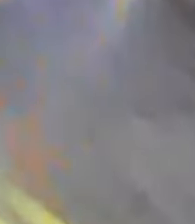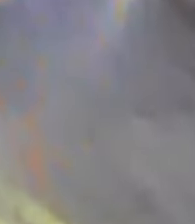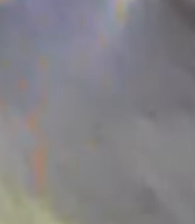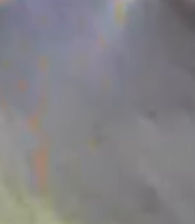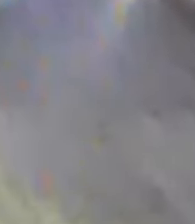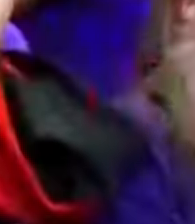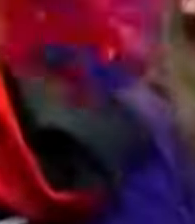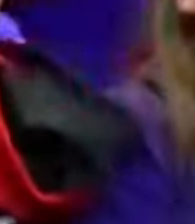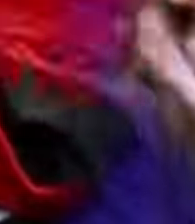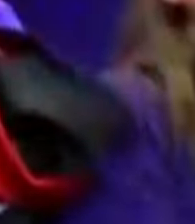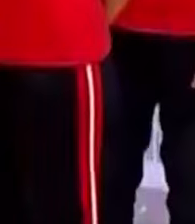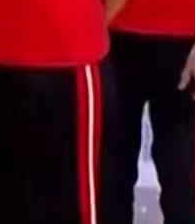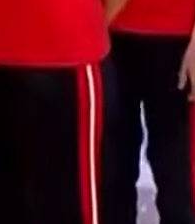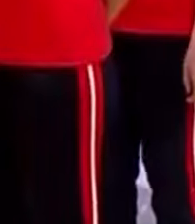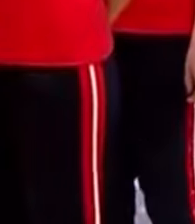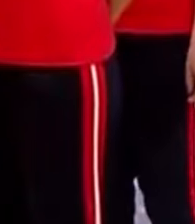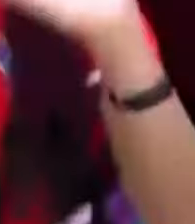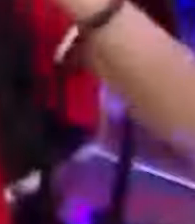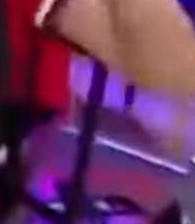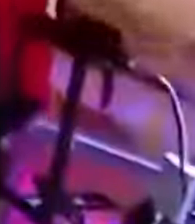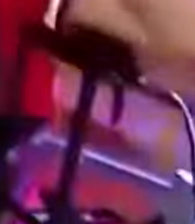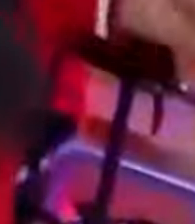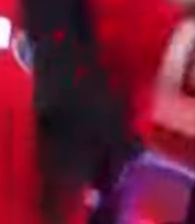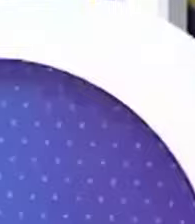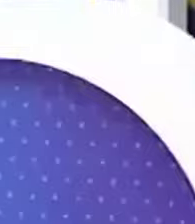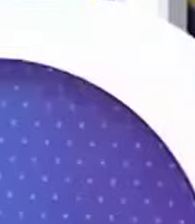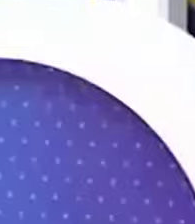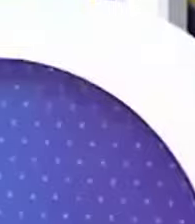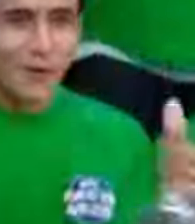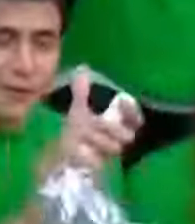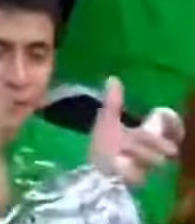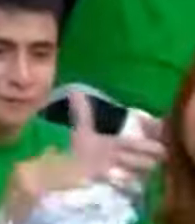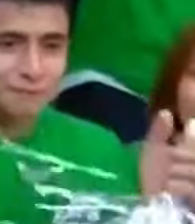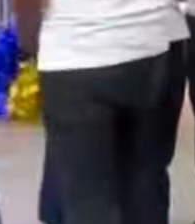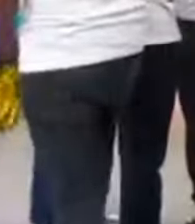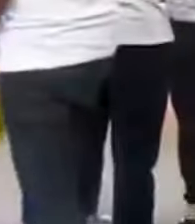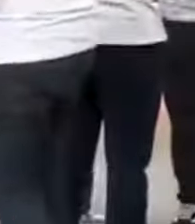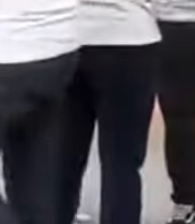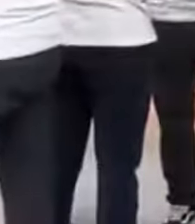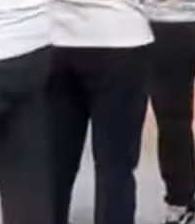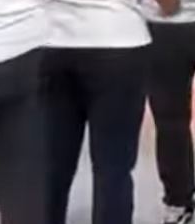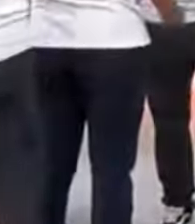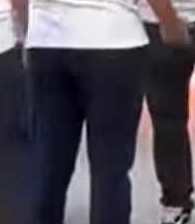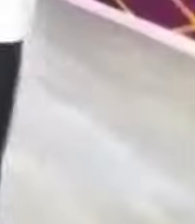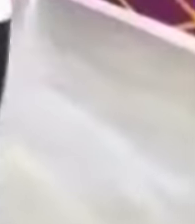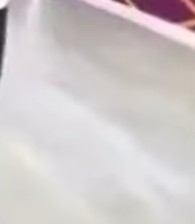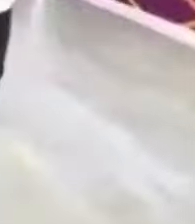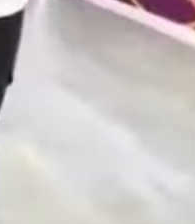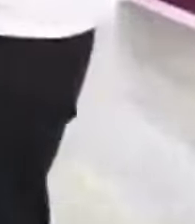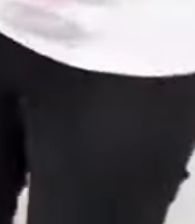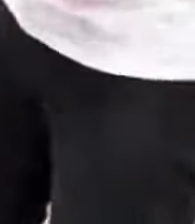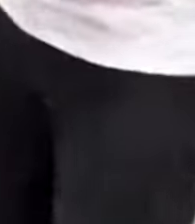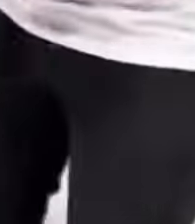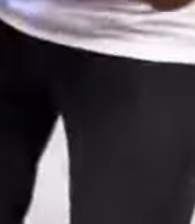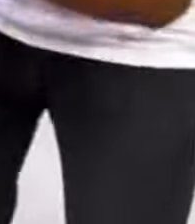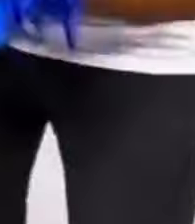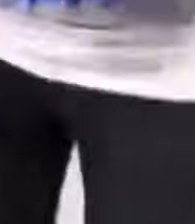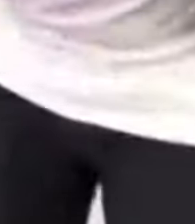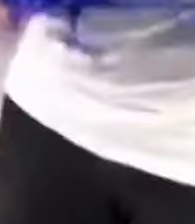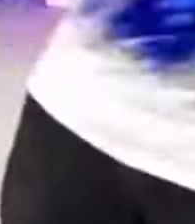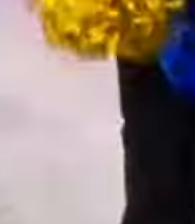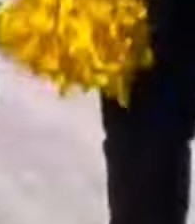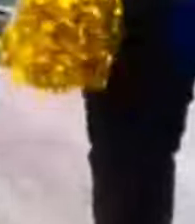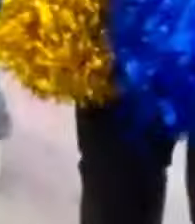mejor! ¡Comienza una nueva temporada! ¡Nuevos retos! ¡Y un nuevo team en la conducción! ¡Luis y